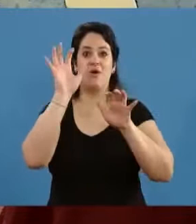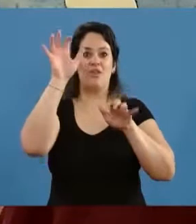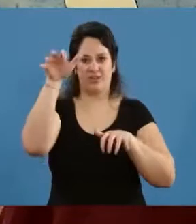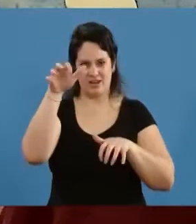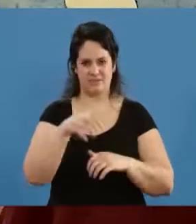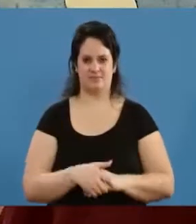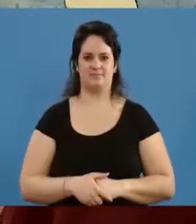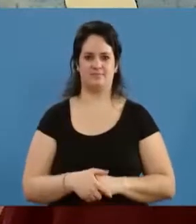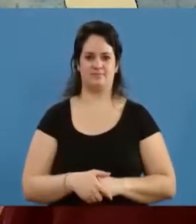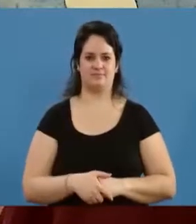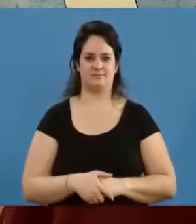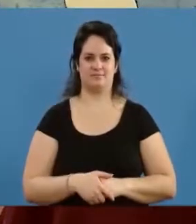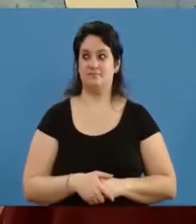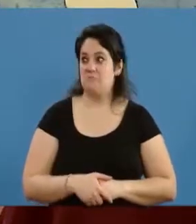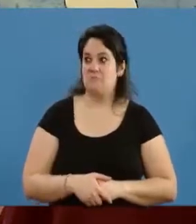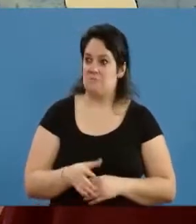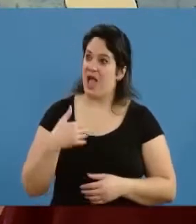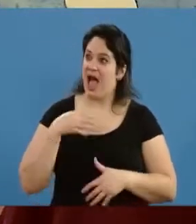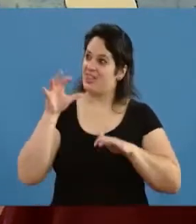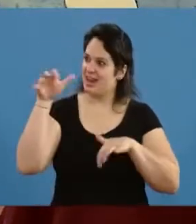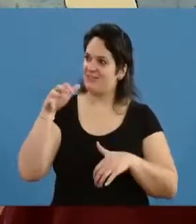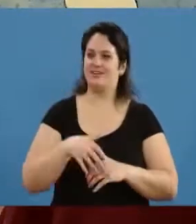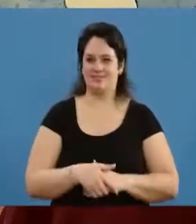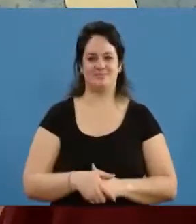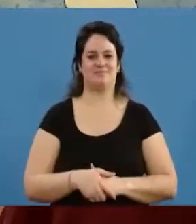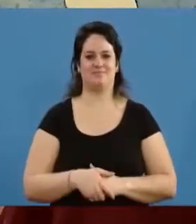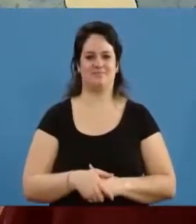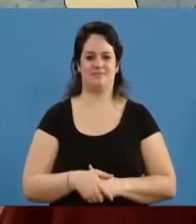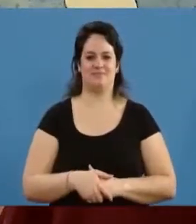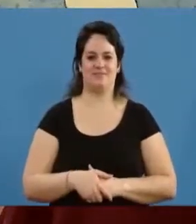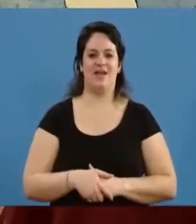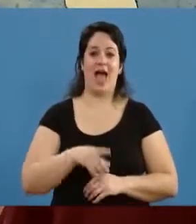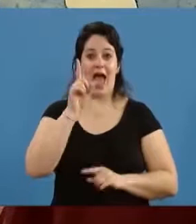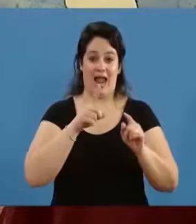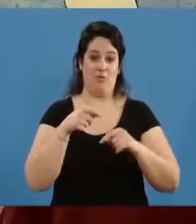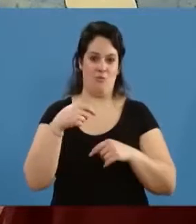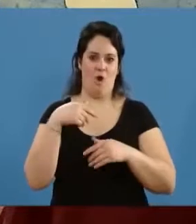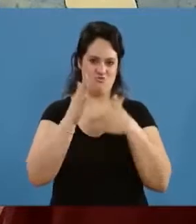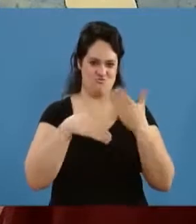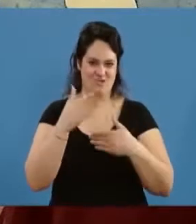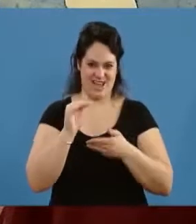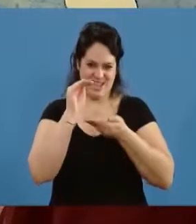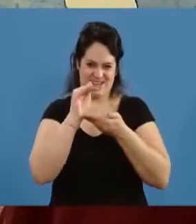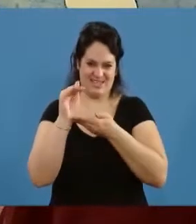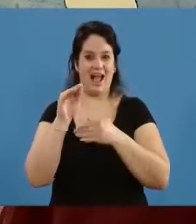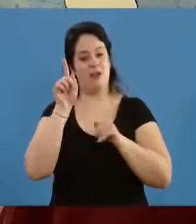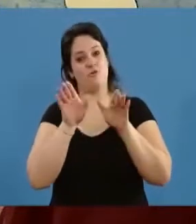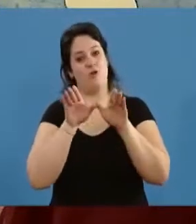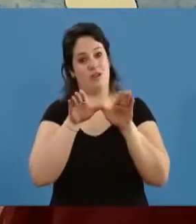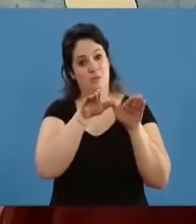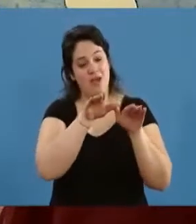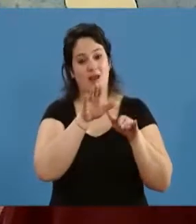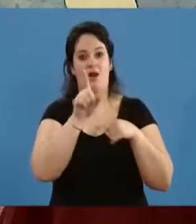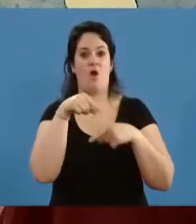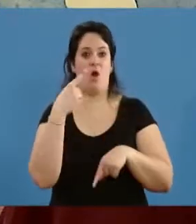dinosaurios. Brr, dinosaurio. Dinosaurios, mirá, traje algunos dinosaurios, algunos que vuelan,